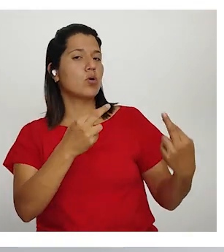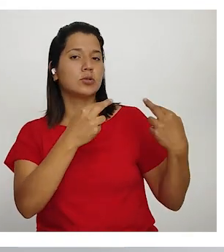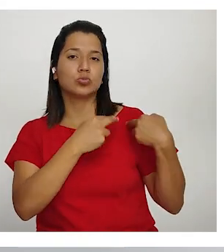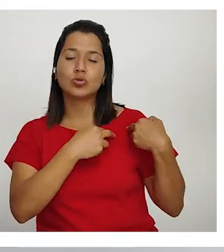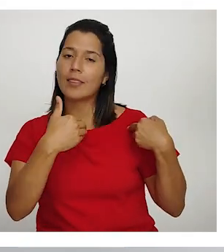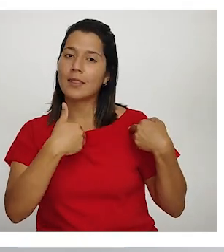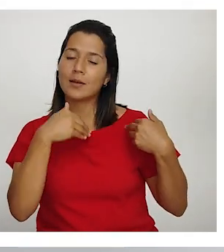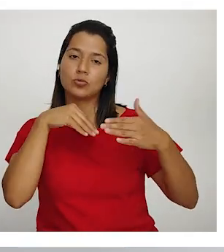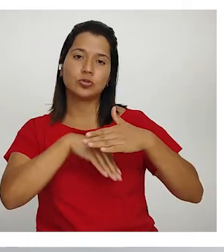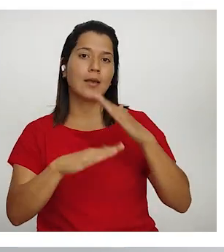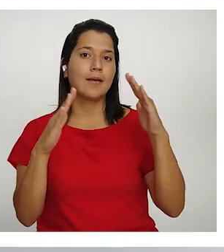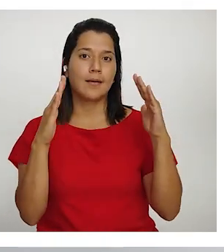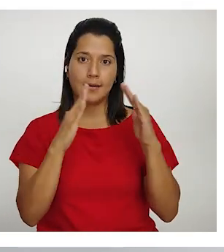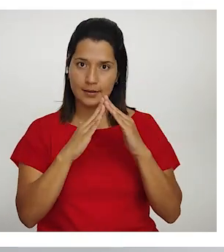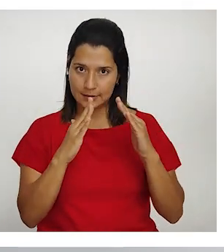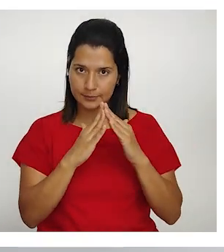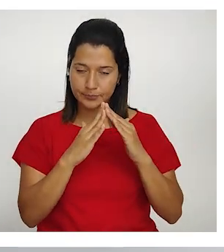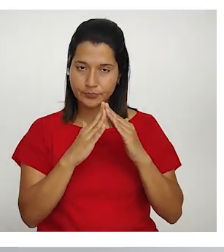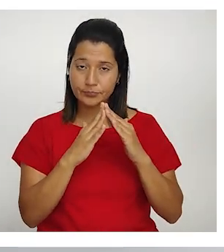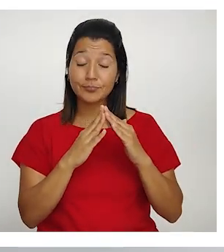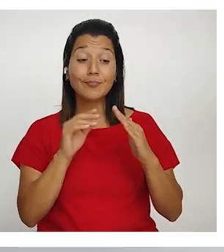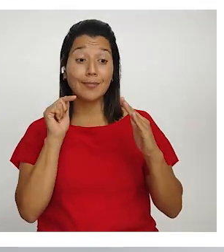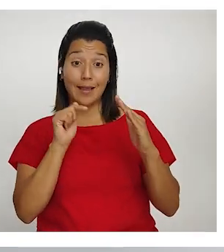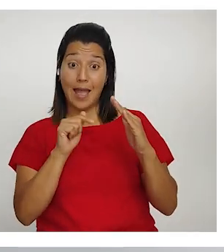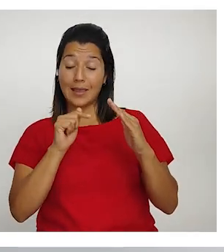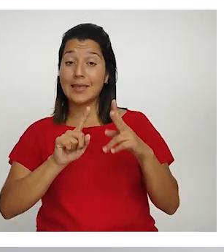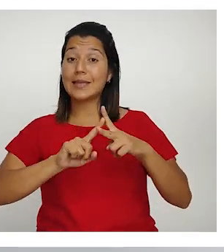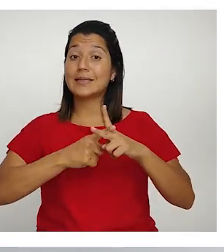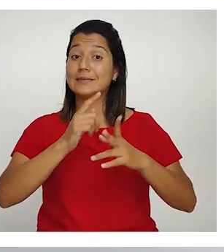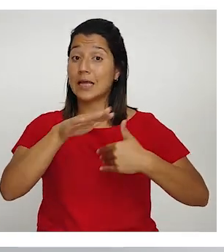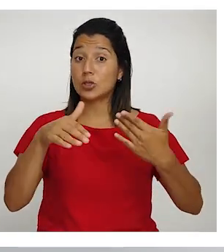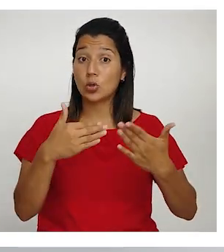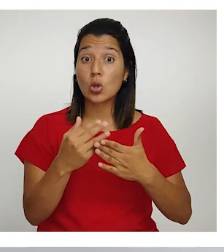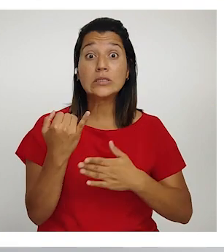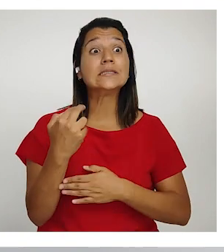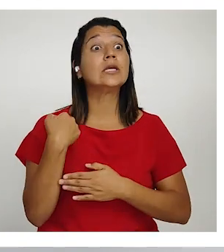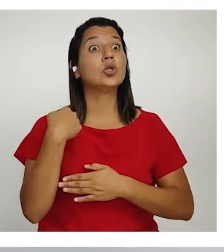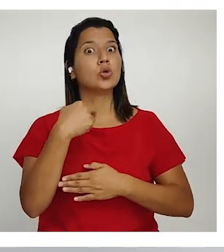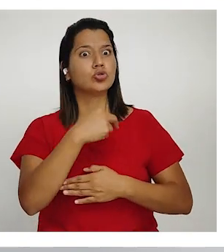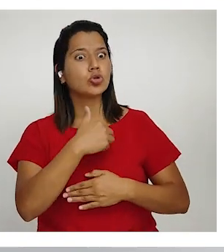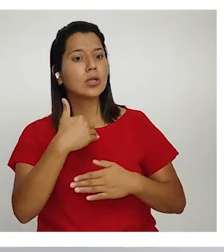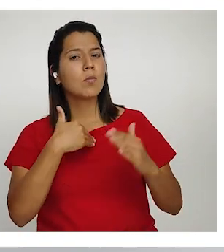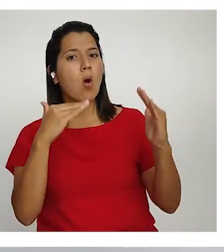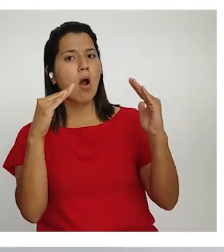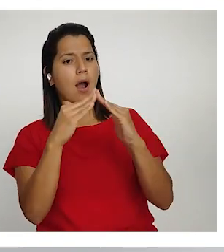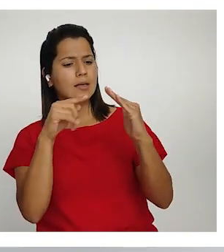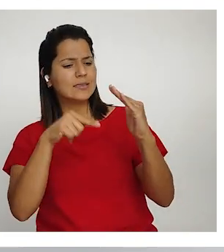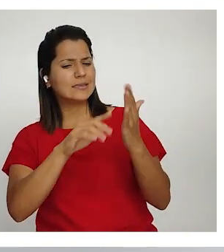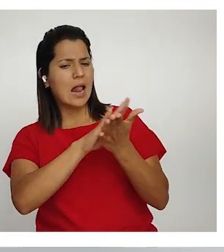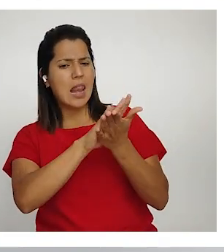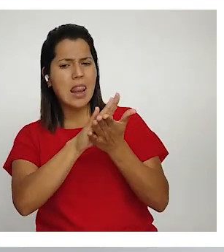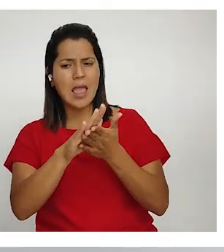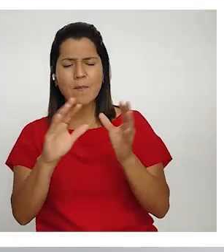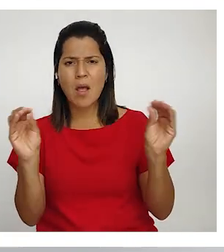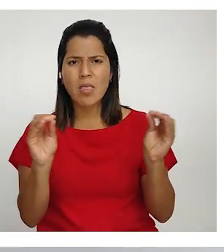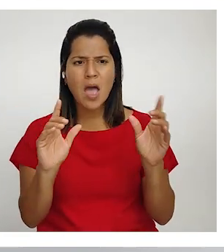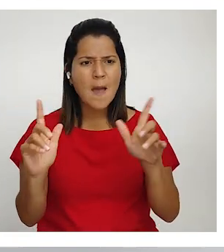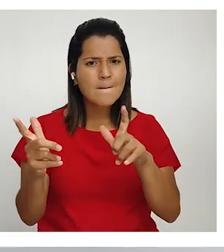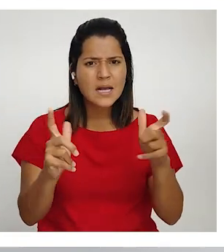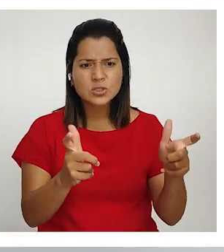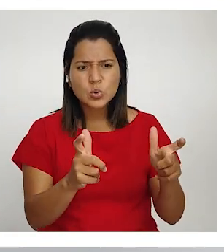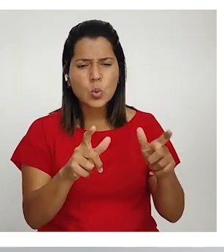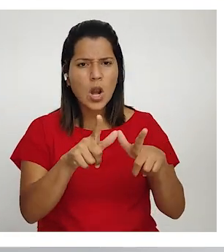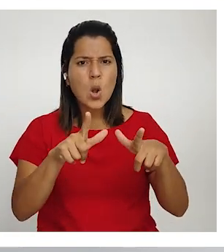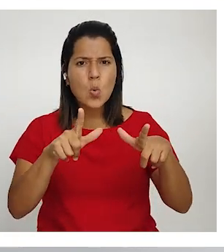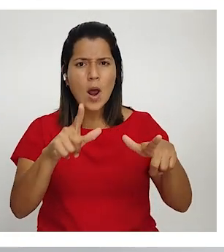casas. Ahí es donde inicia todo. Si nosotros mantenemos un hogar limpio de desechos, vamos a tener seguro la